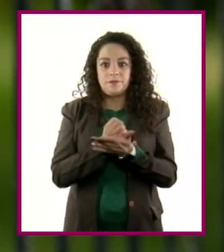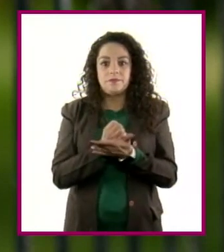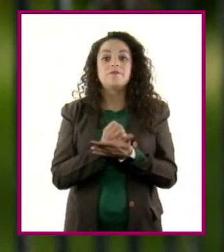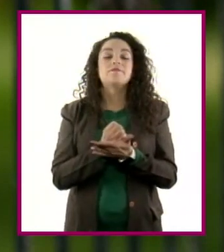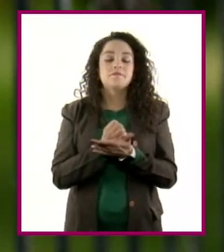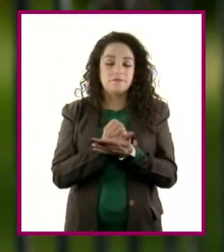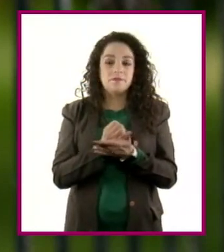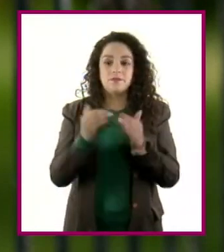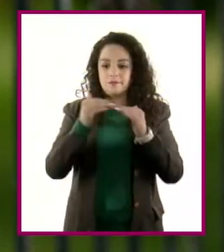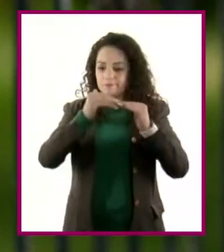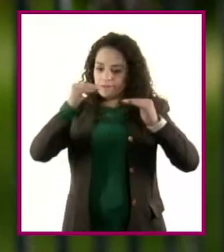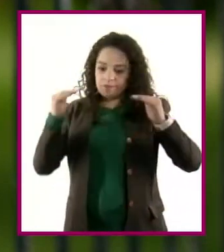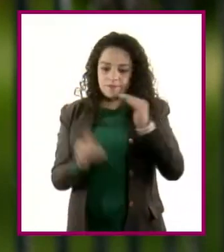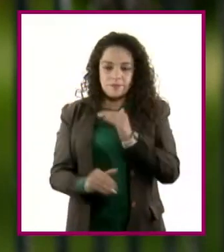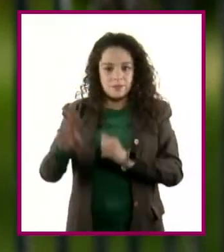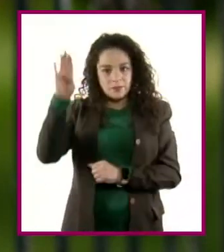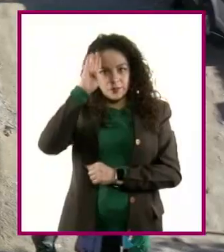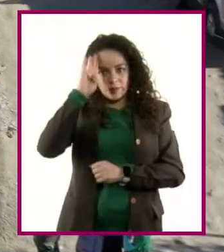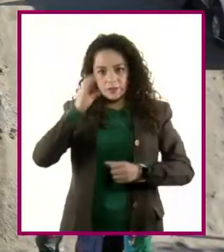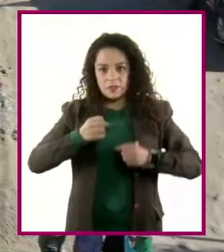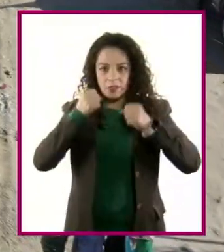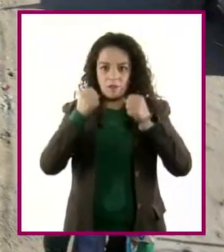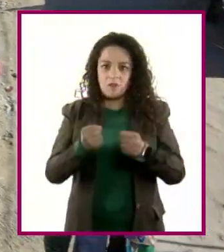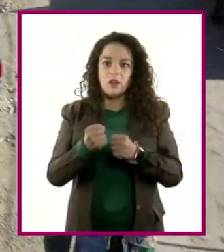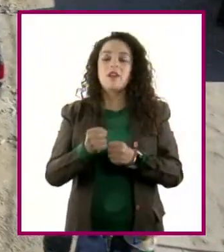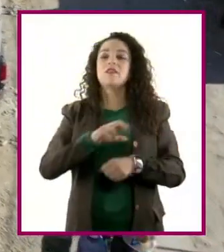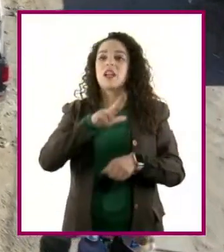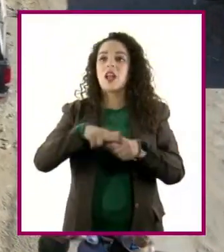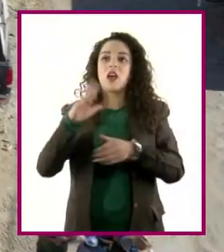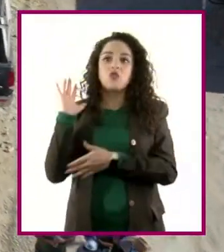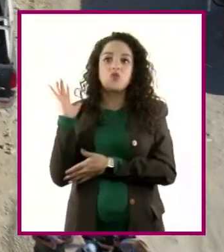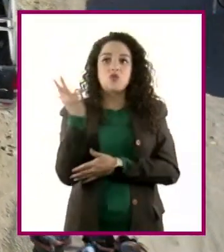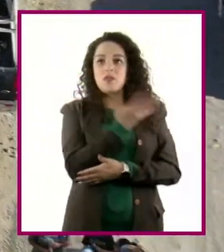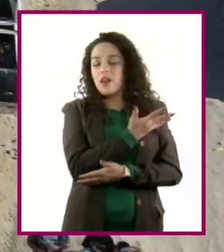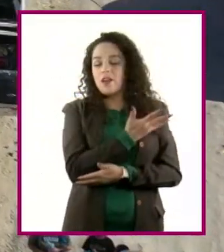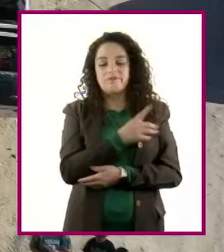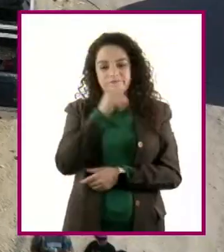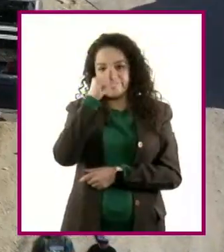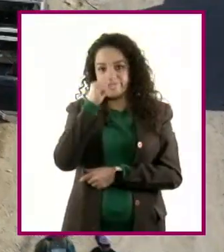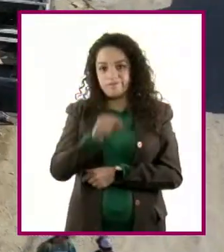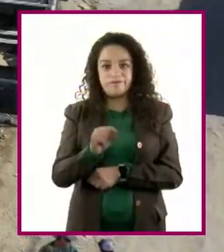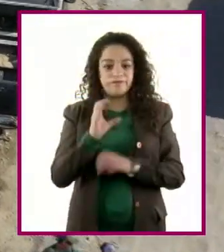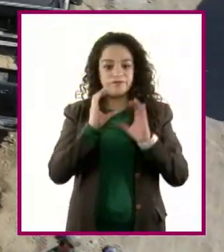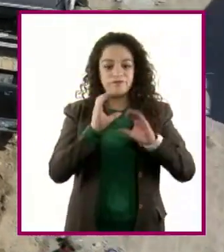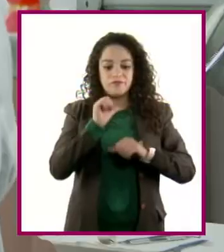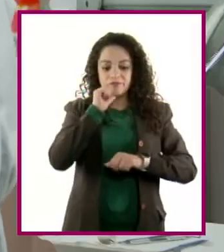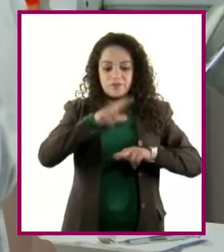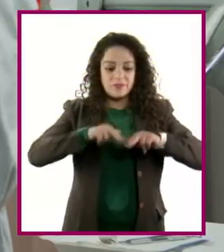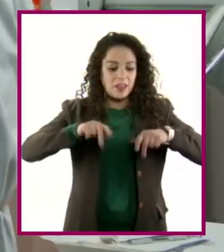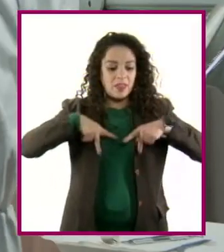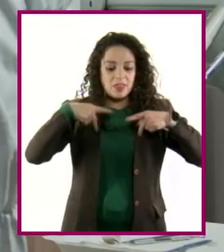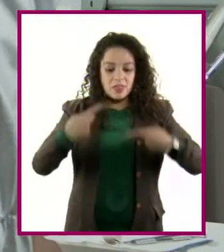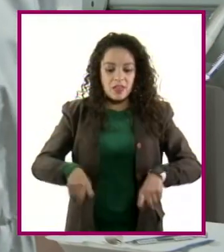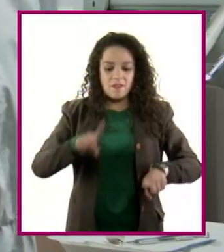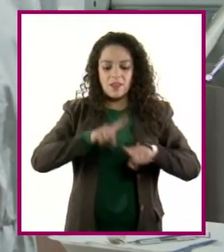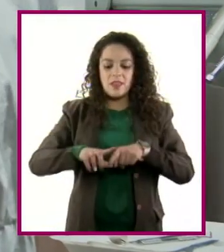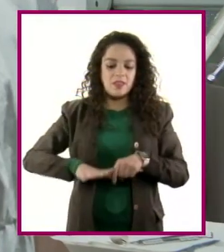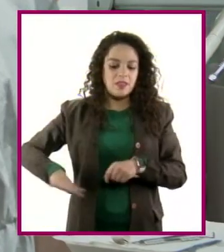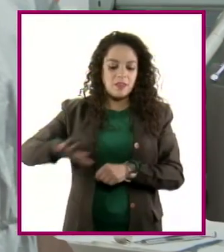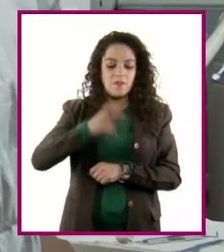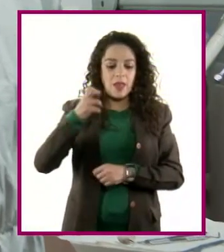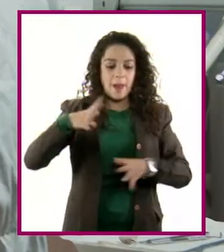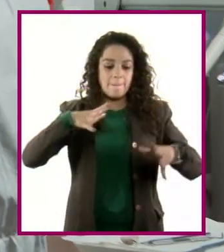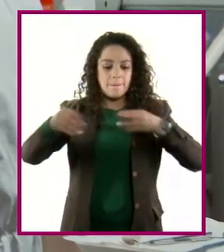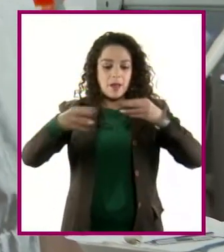profunda desigualdad, fragilidad ecológica y una creciente desconfianza dentro de las sociedades y entre ellas. Esta pandemia es